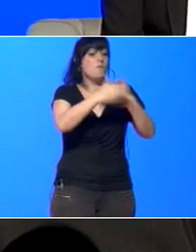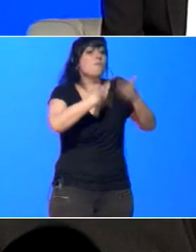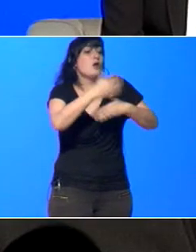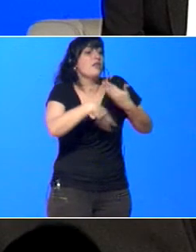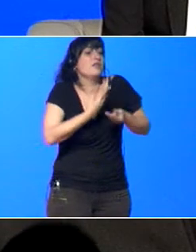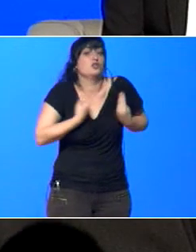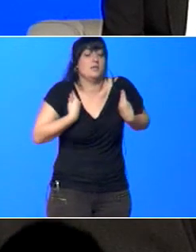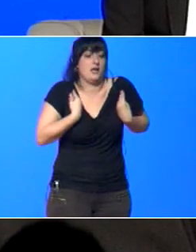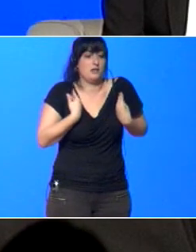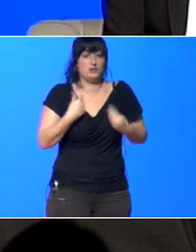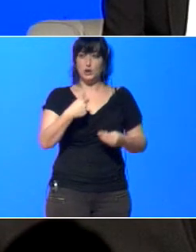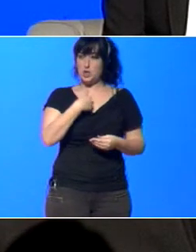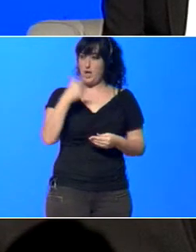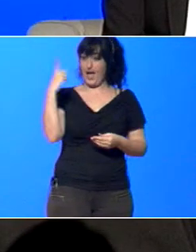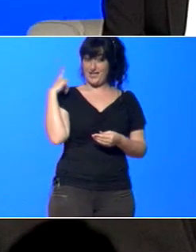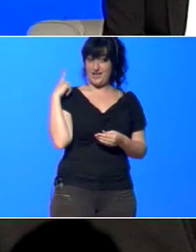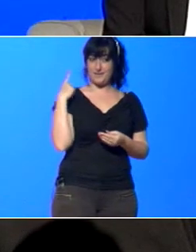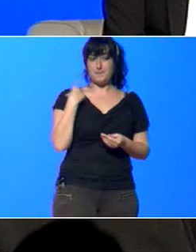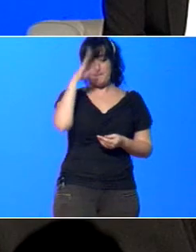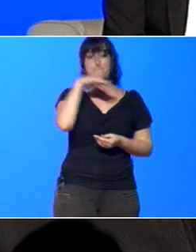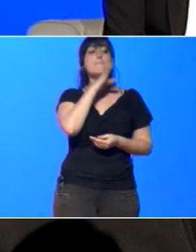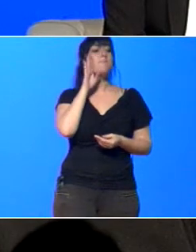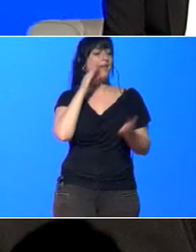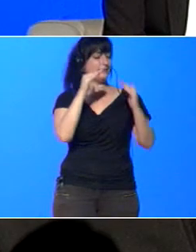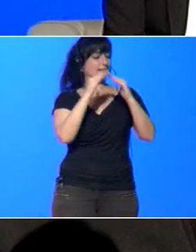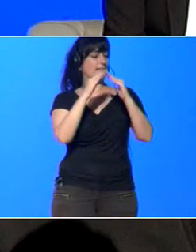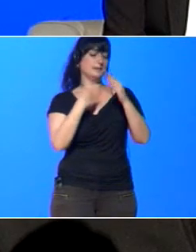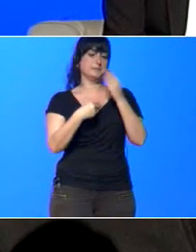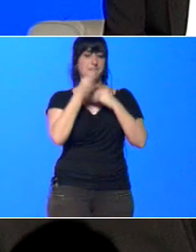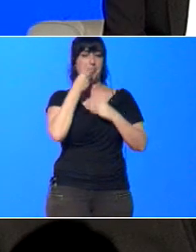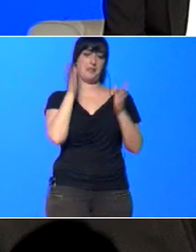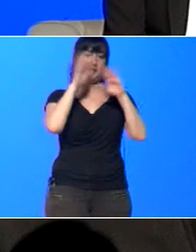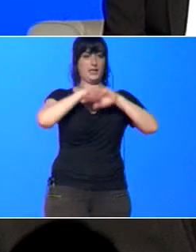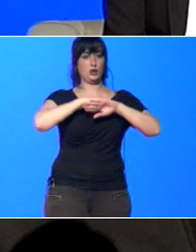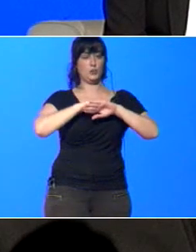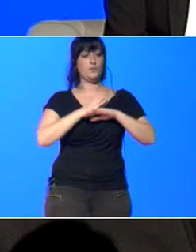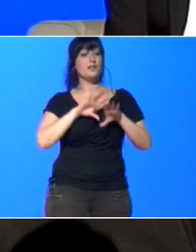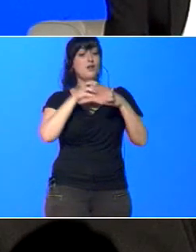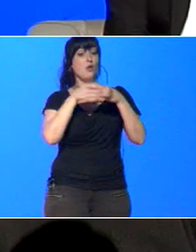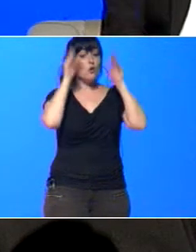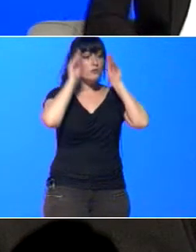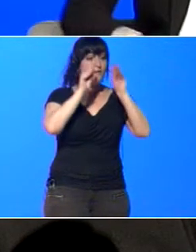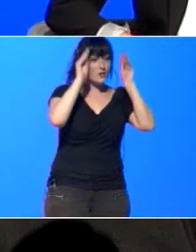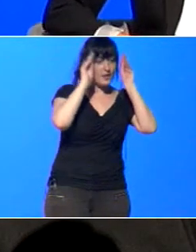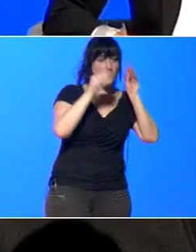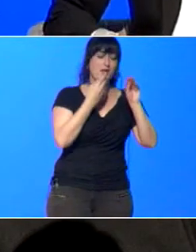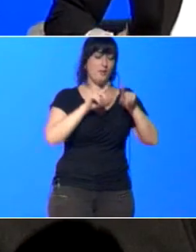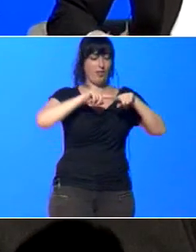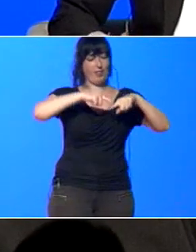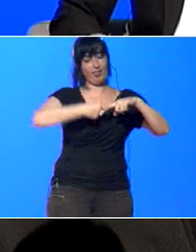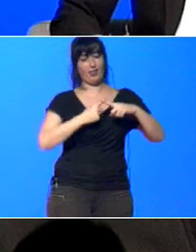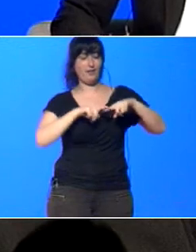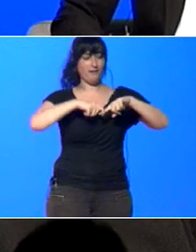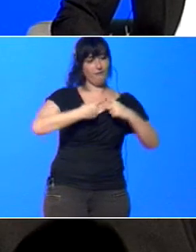estuve cenando en casa de mis padres, y el equipo de formación de punto y ganchillo de Cáritas